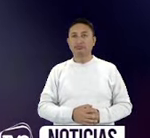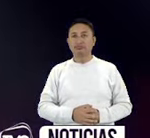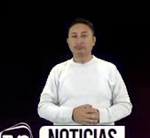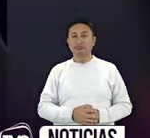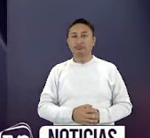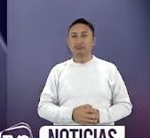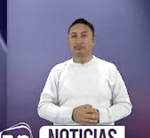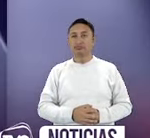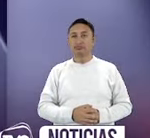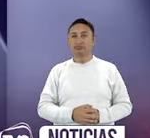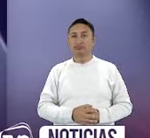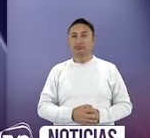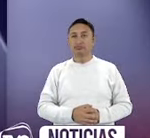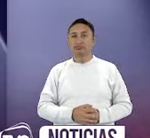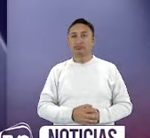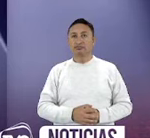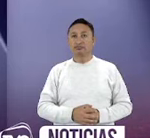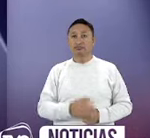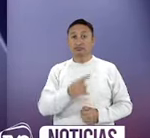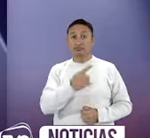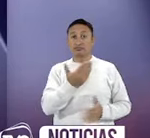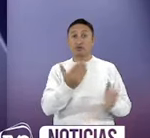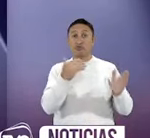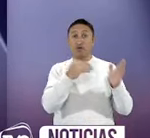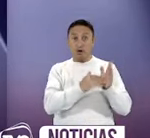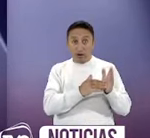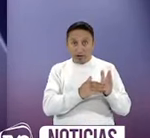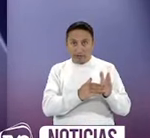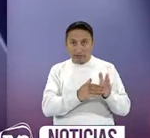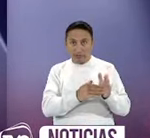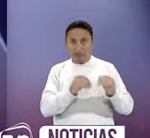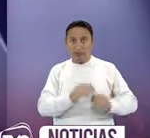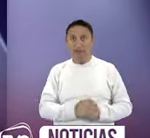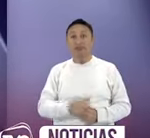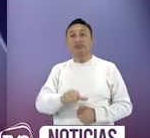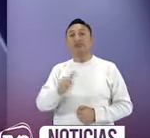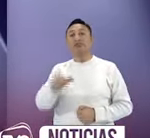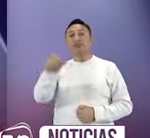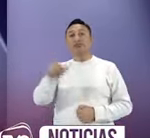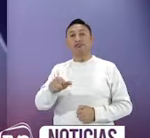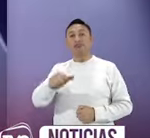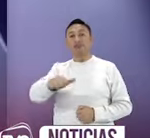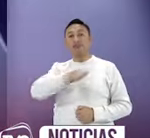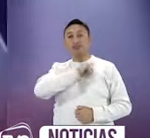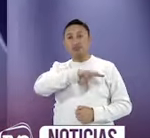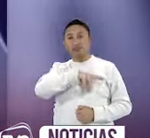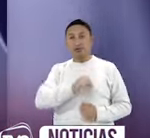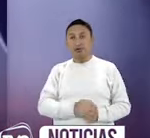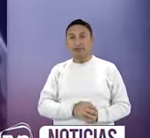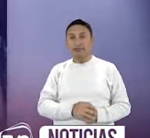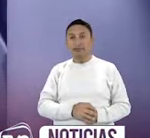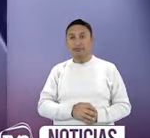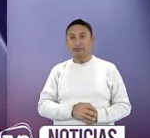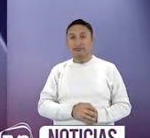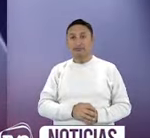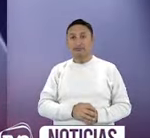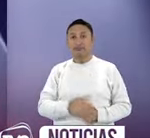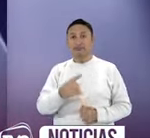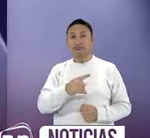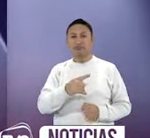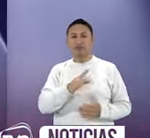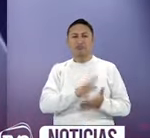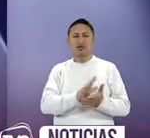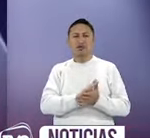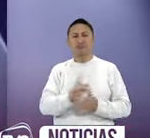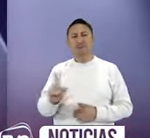Aquí los vemos otra vez en acción. Asaltaron a otro ciudadano y escaparon, también a paso lento. Los